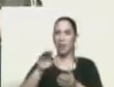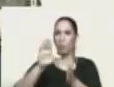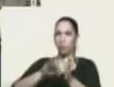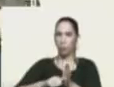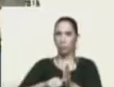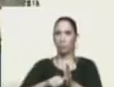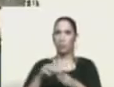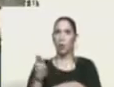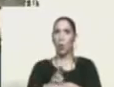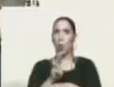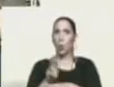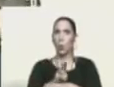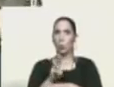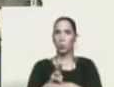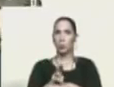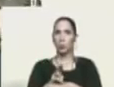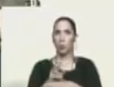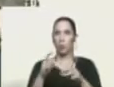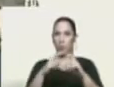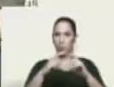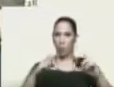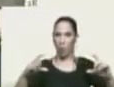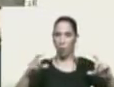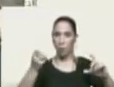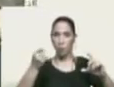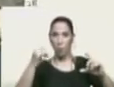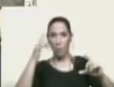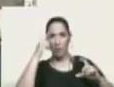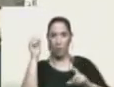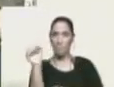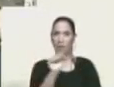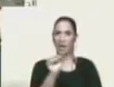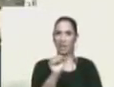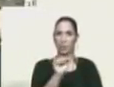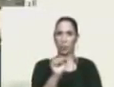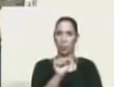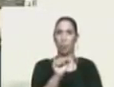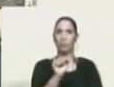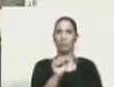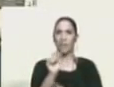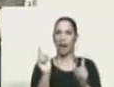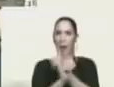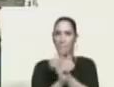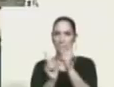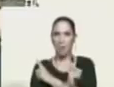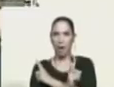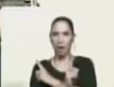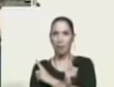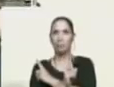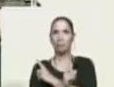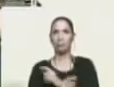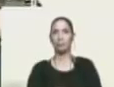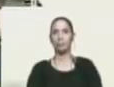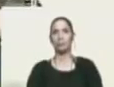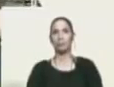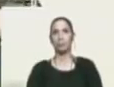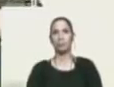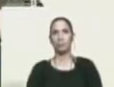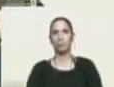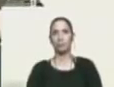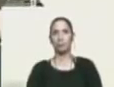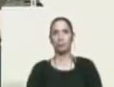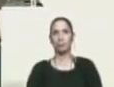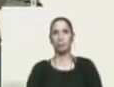uso de cereales de vehículos desincorporados de PDVSA, hasta el caso de la Oficina de Inteligencia Petrolera de